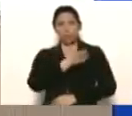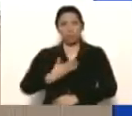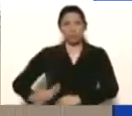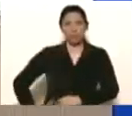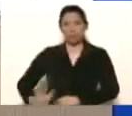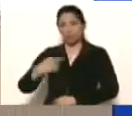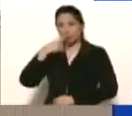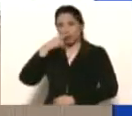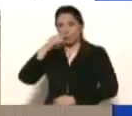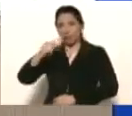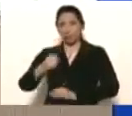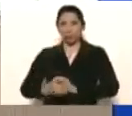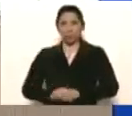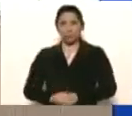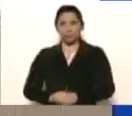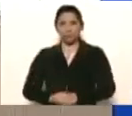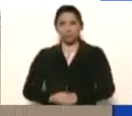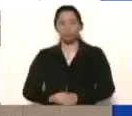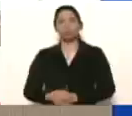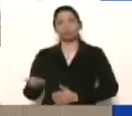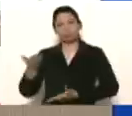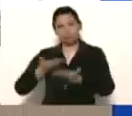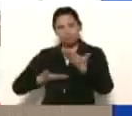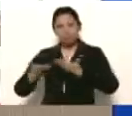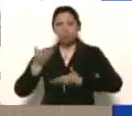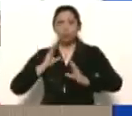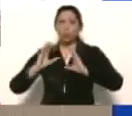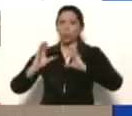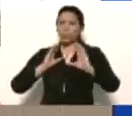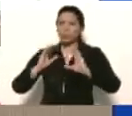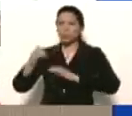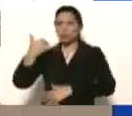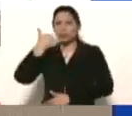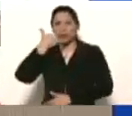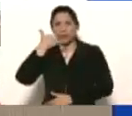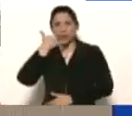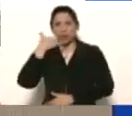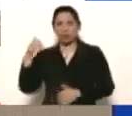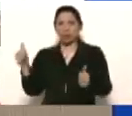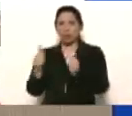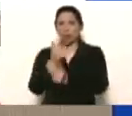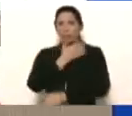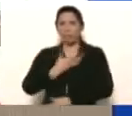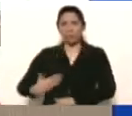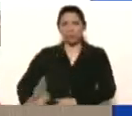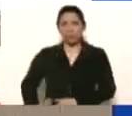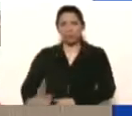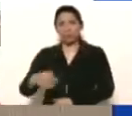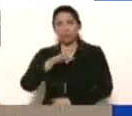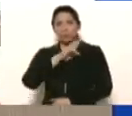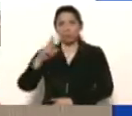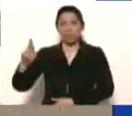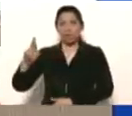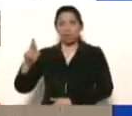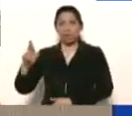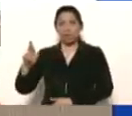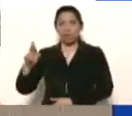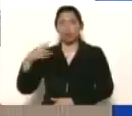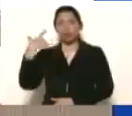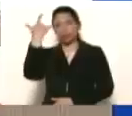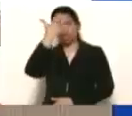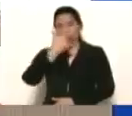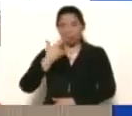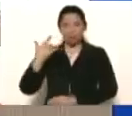nicolás maduro sostuvo una muy cordial conversación telefónica con el presidente de la república de sudáfrica y presidente